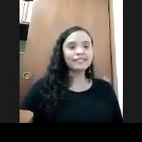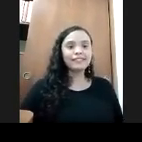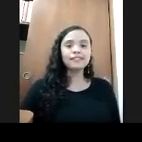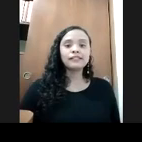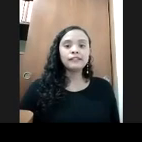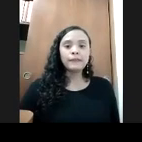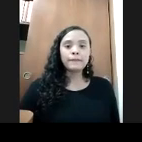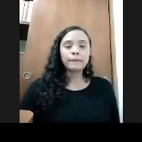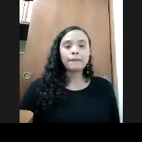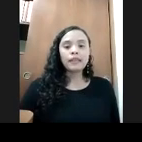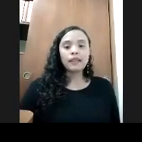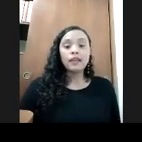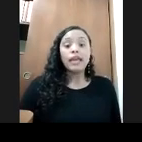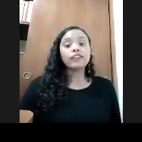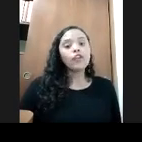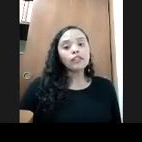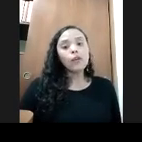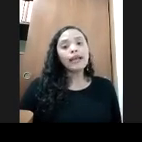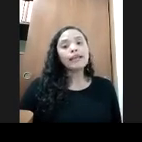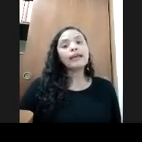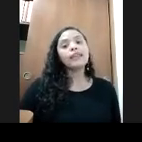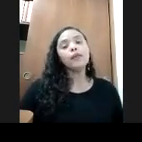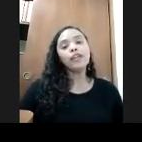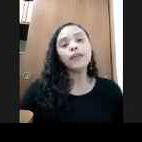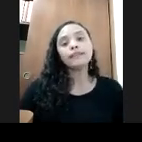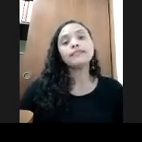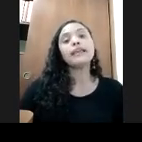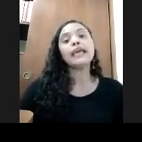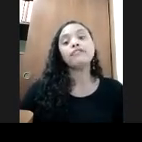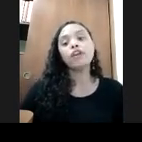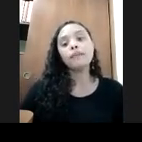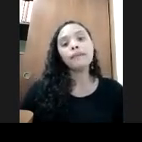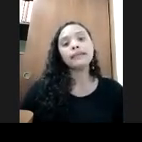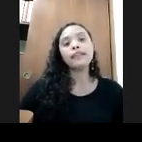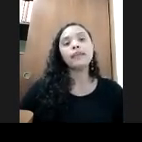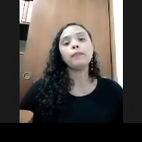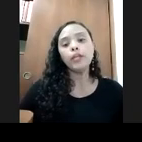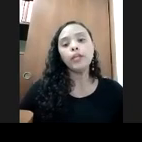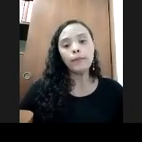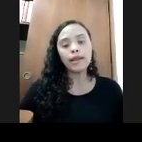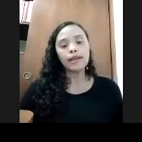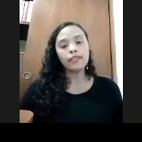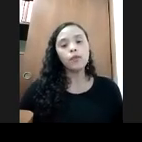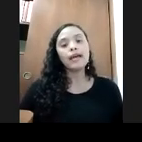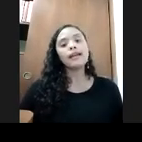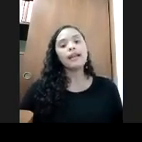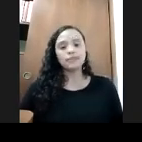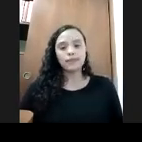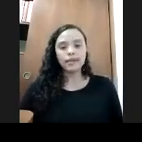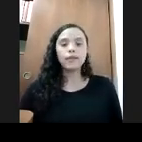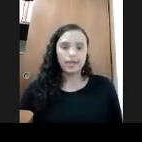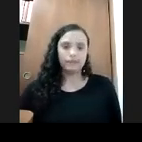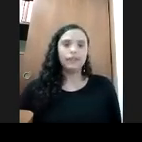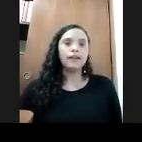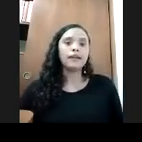Sí, ya nuestros datos están, estos Estos datos. datos van a estar disponibles, sí, el informe va a estar disponible para divulgar la semana